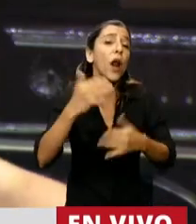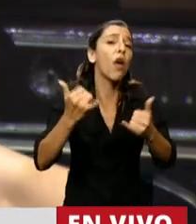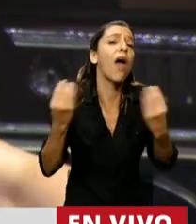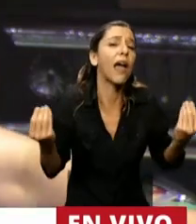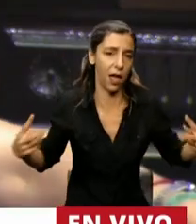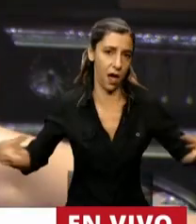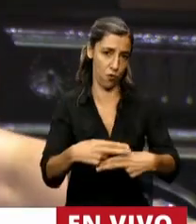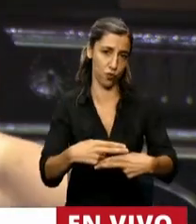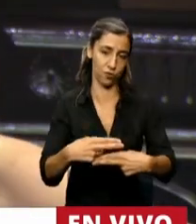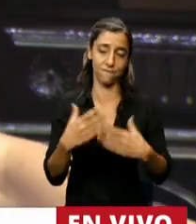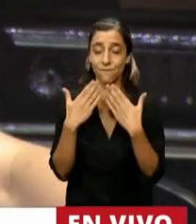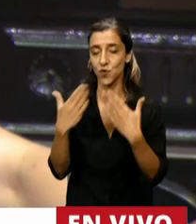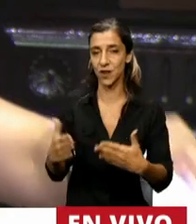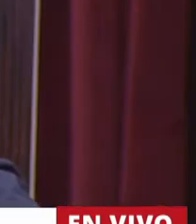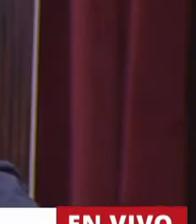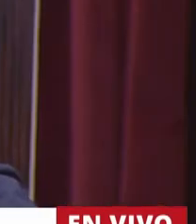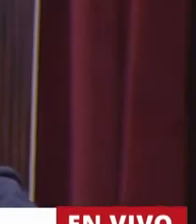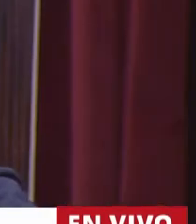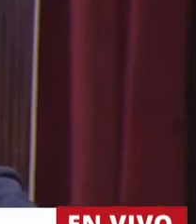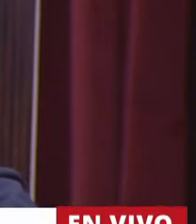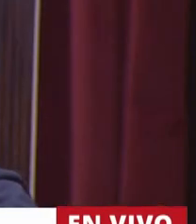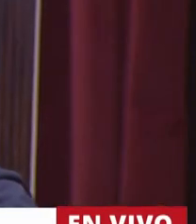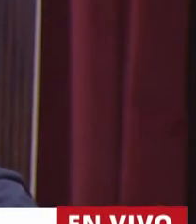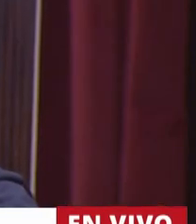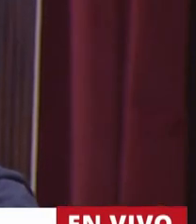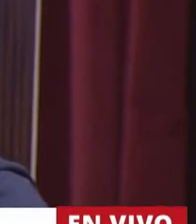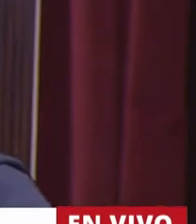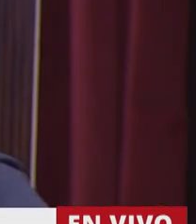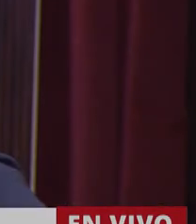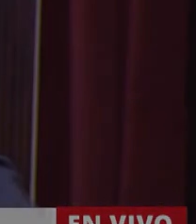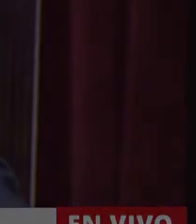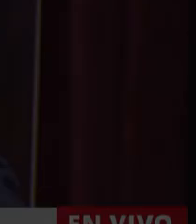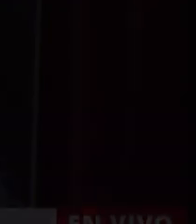presidente. Muchas gracias, diputada Mendoza.